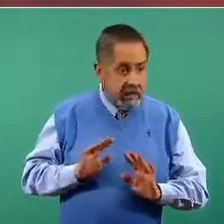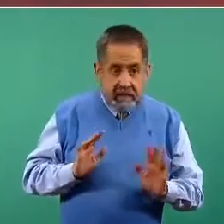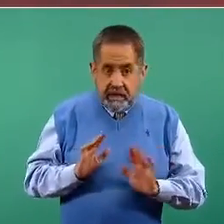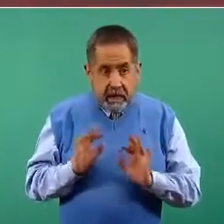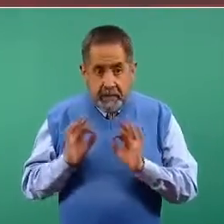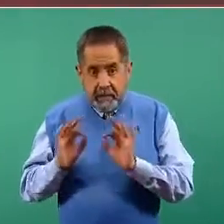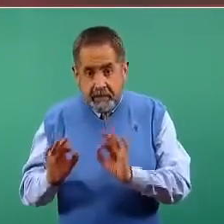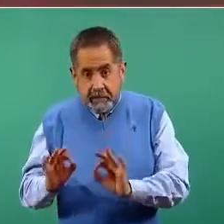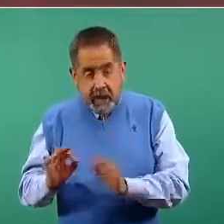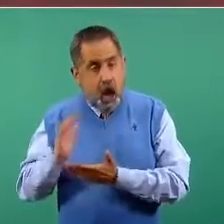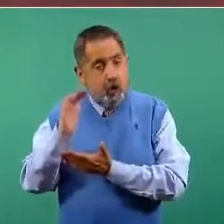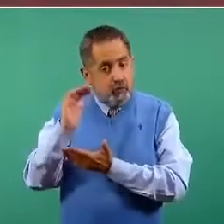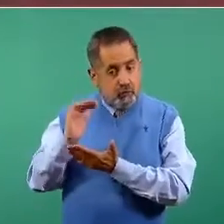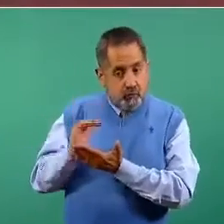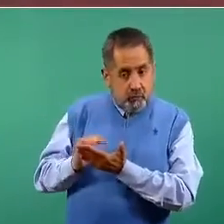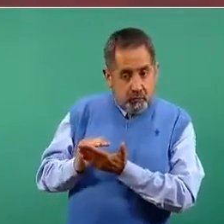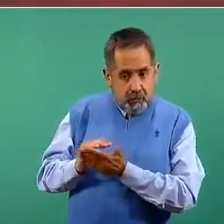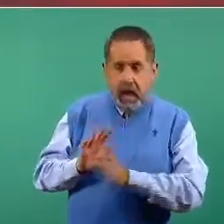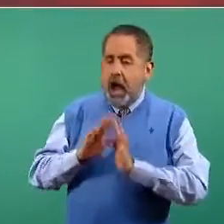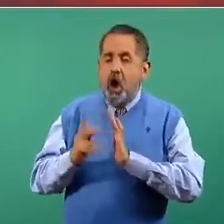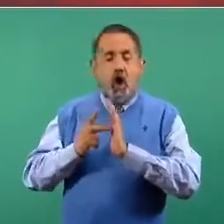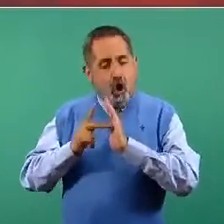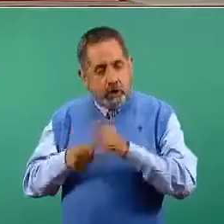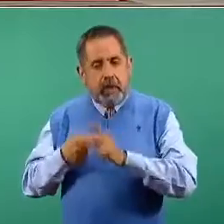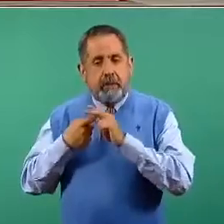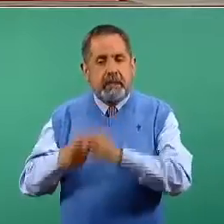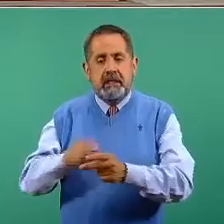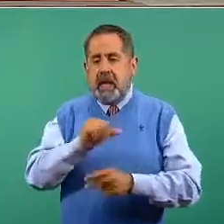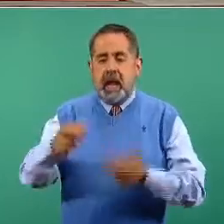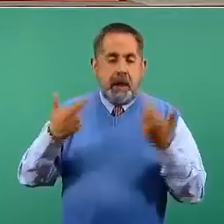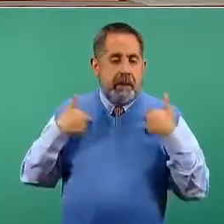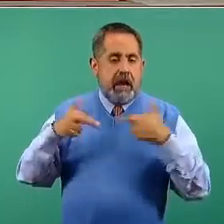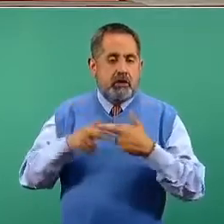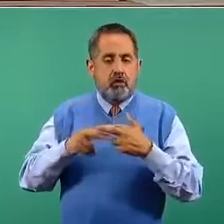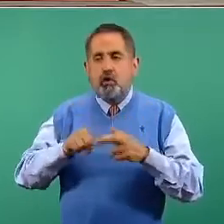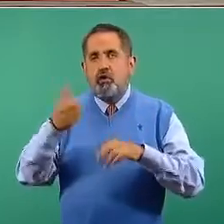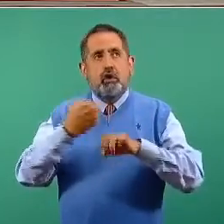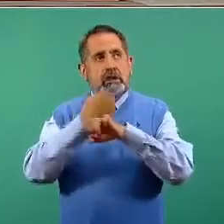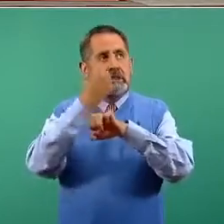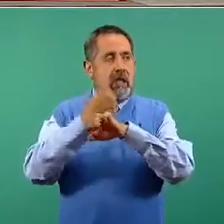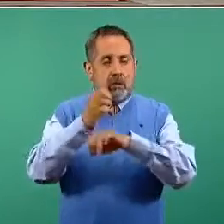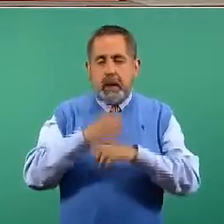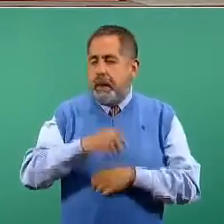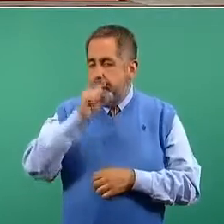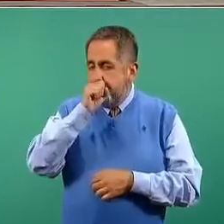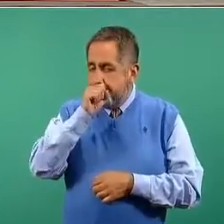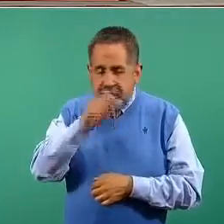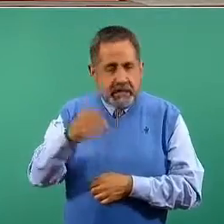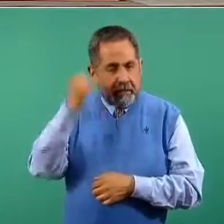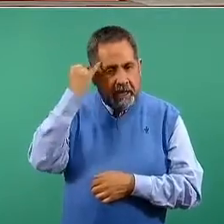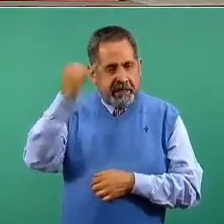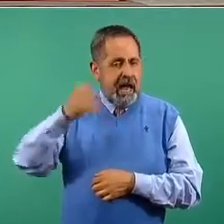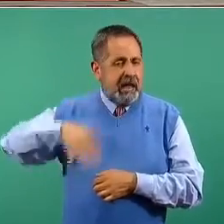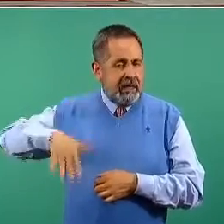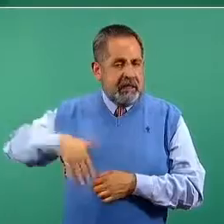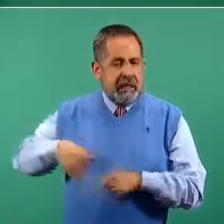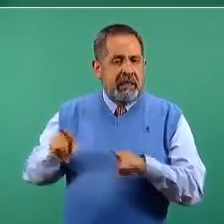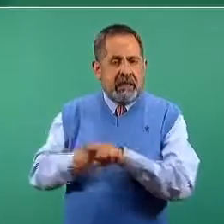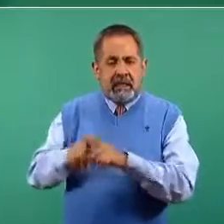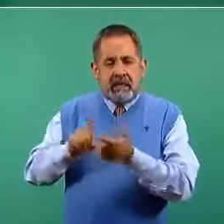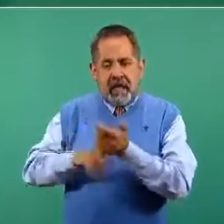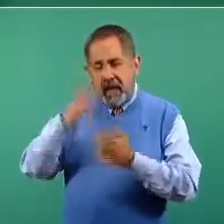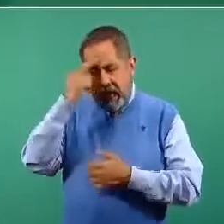retomaremos con la vacunación al personal educativo en otras entidades federativas, siguiendo los mismos criterios ya trazados,